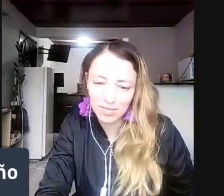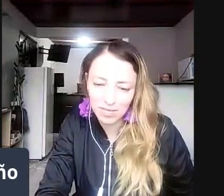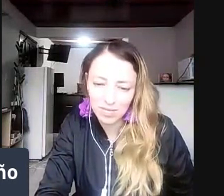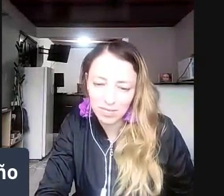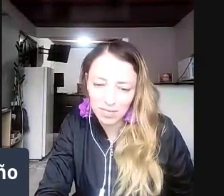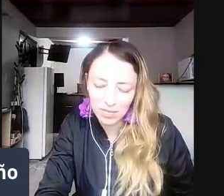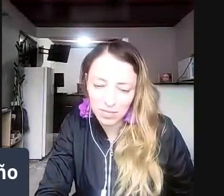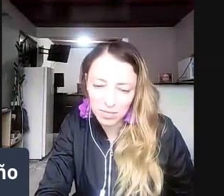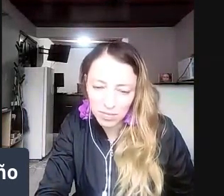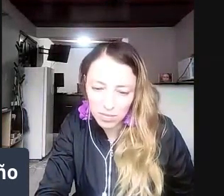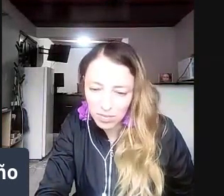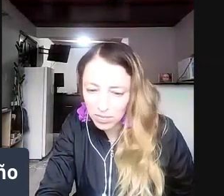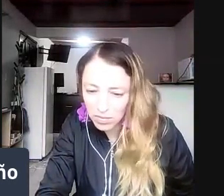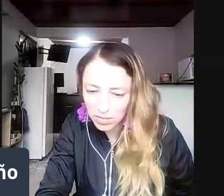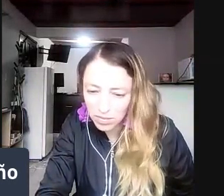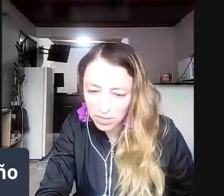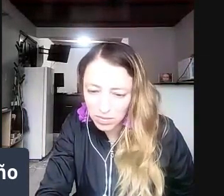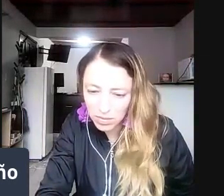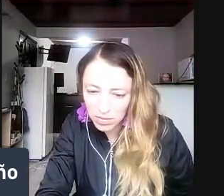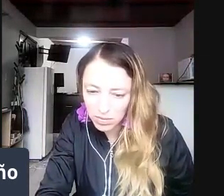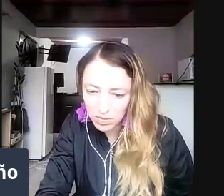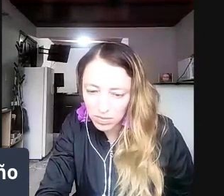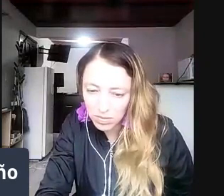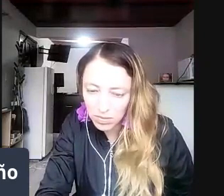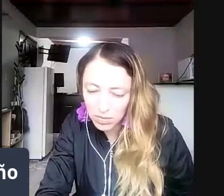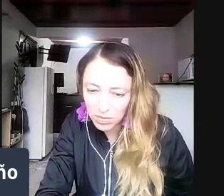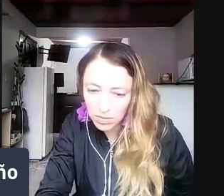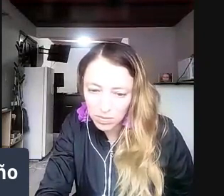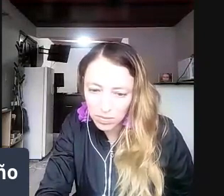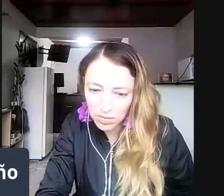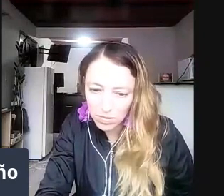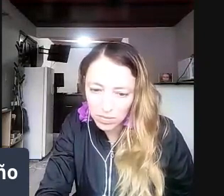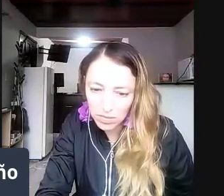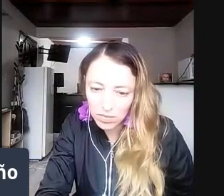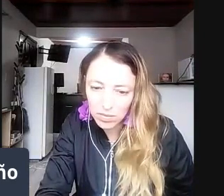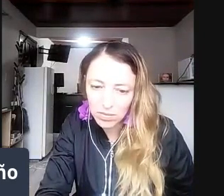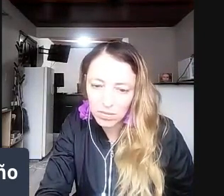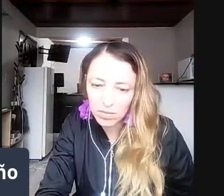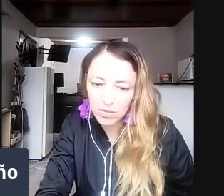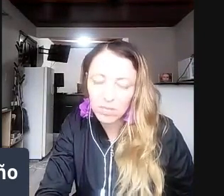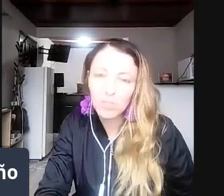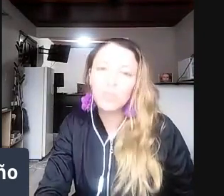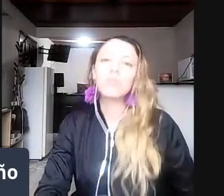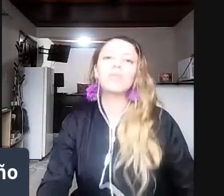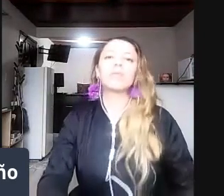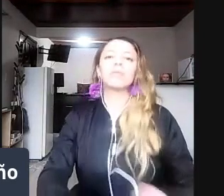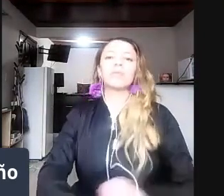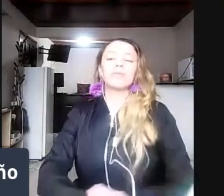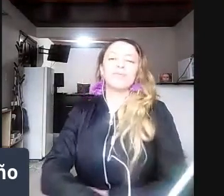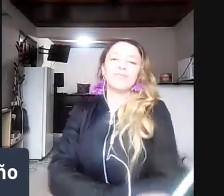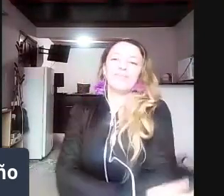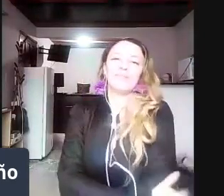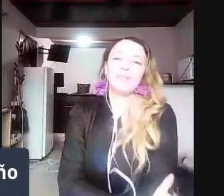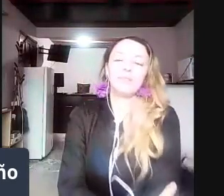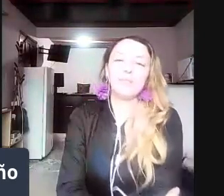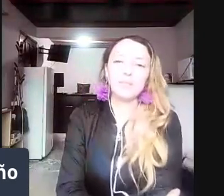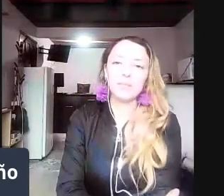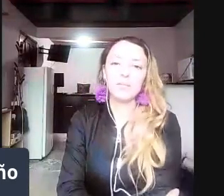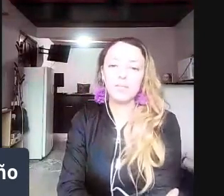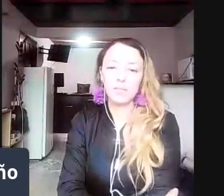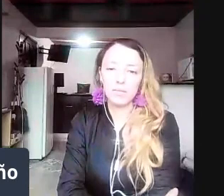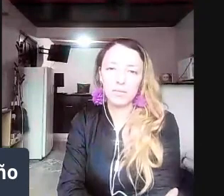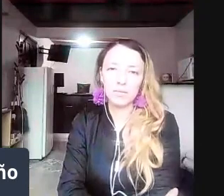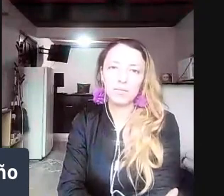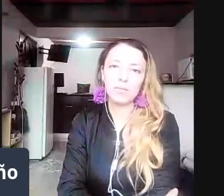y dice por más que se diga que hubo una fiesta como sea echar la casa por la ventana recoge una